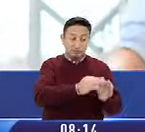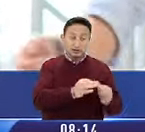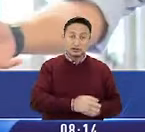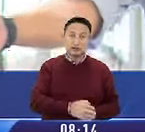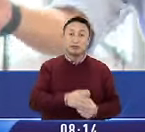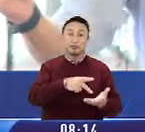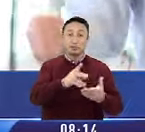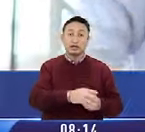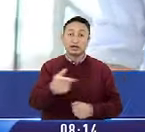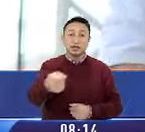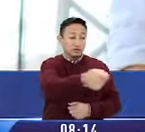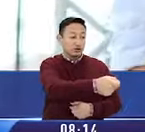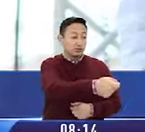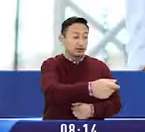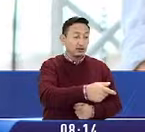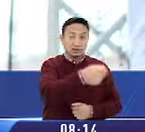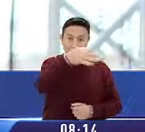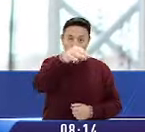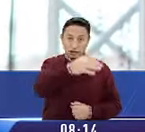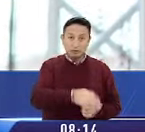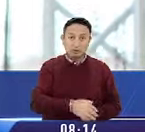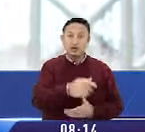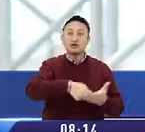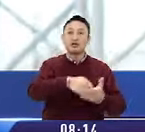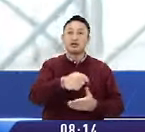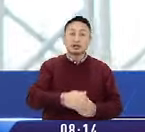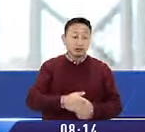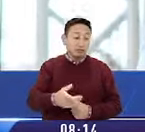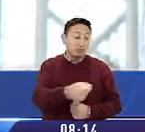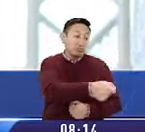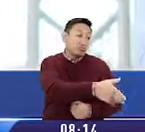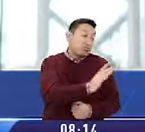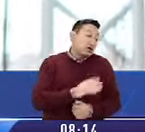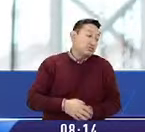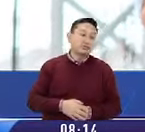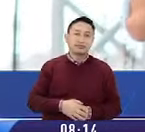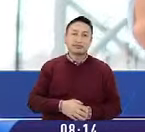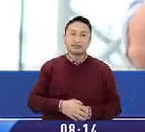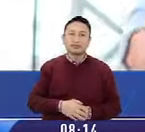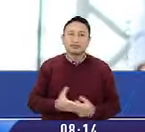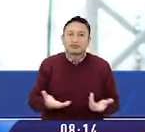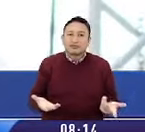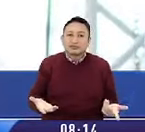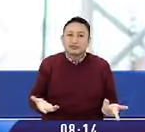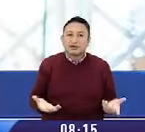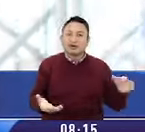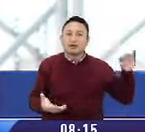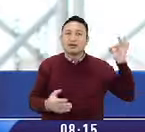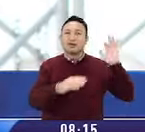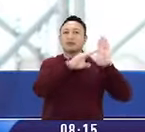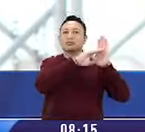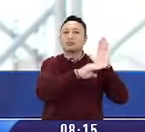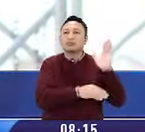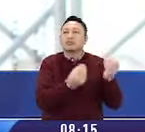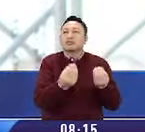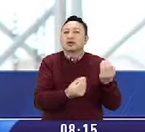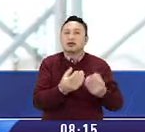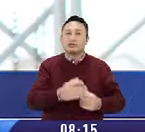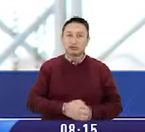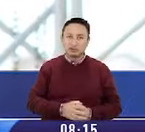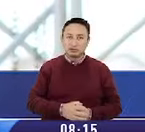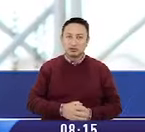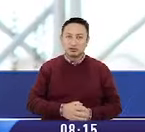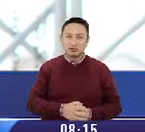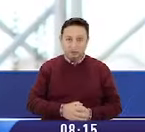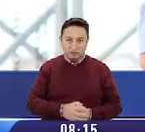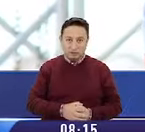va a pagar? Tome la hoja de ruta. ¿Dónde está el contrato? Ahí está la hoja de ruta. ¿Y qué sacamos con la hoja de ruta? Y lo que es peor